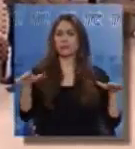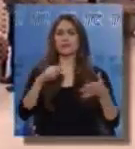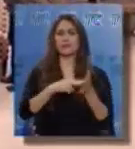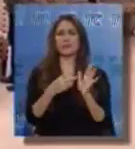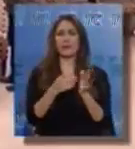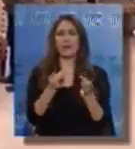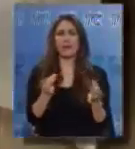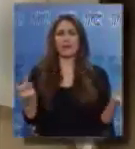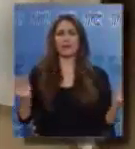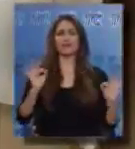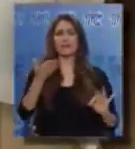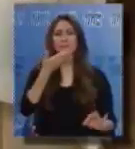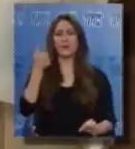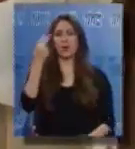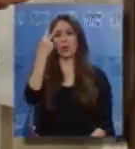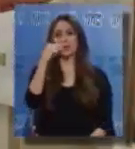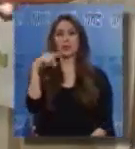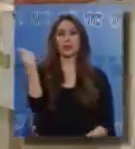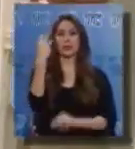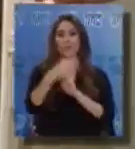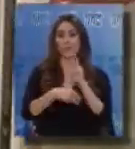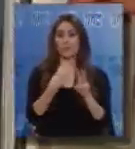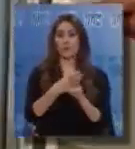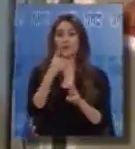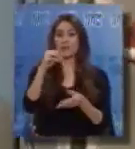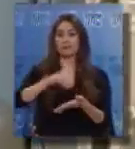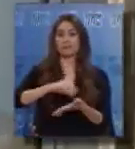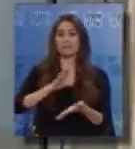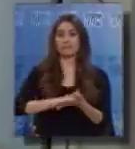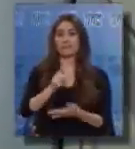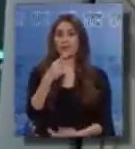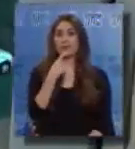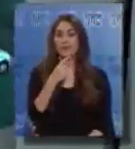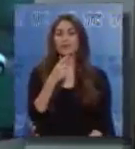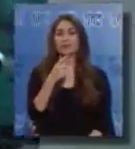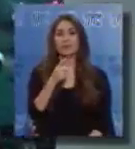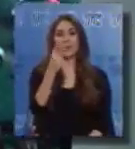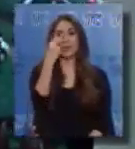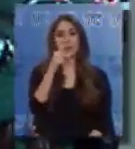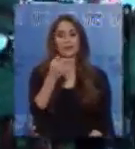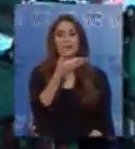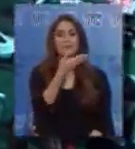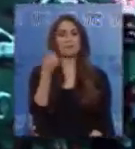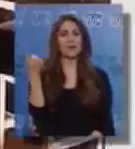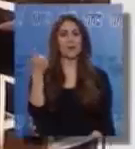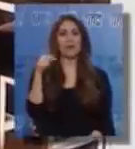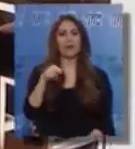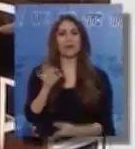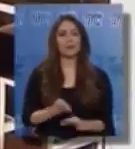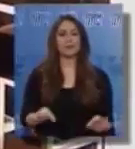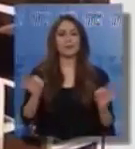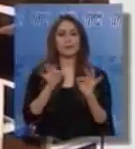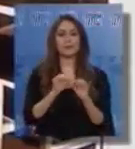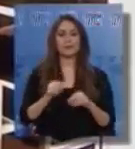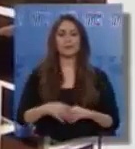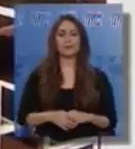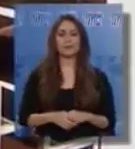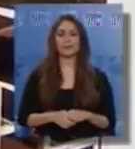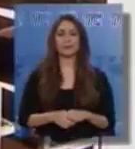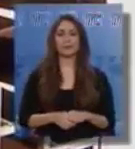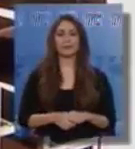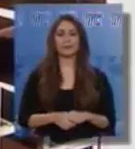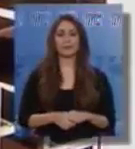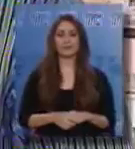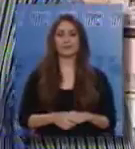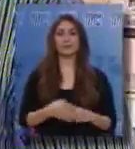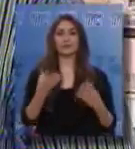lista de los 25 mejores hoteles del mundo, según TripAdvisor, uno de los portales de viajes más importantes. Se ha trabajado mucho con el